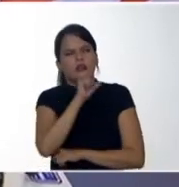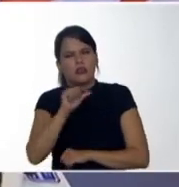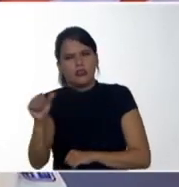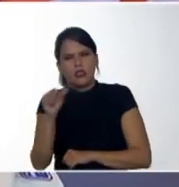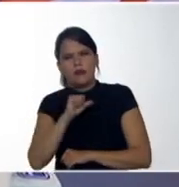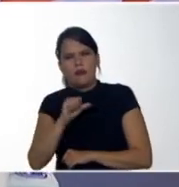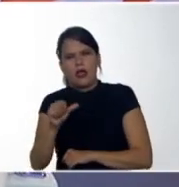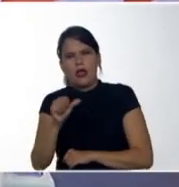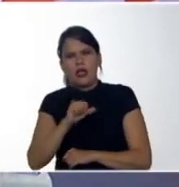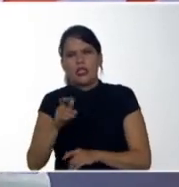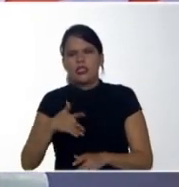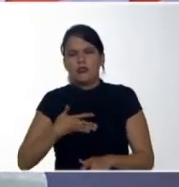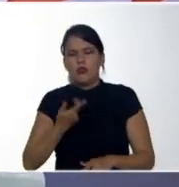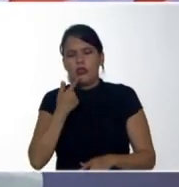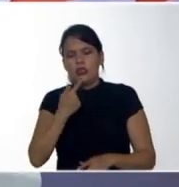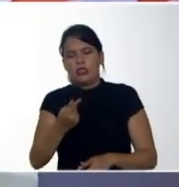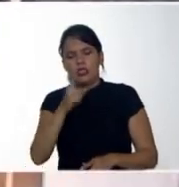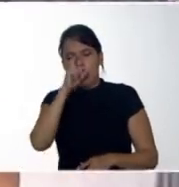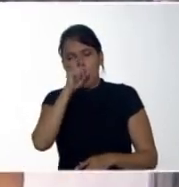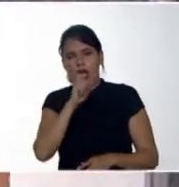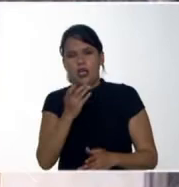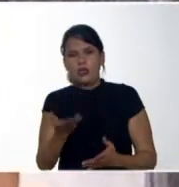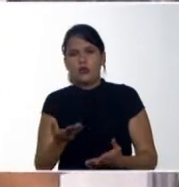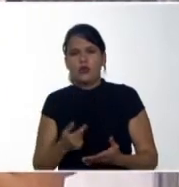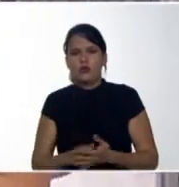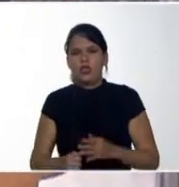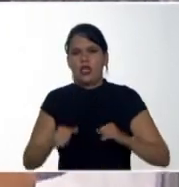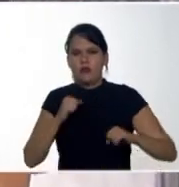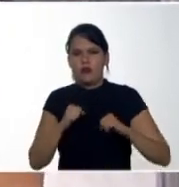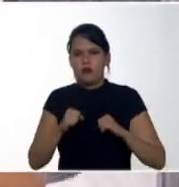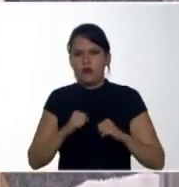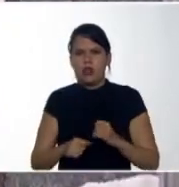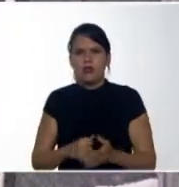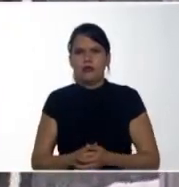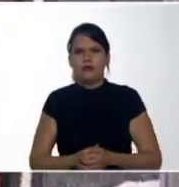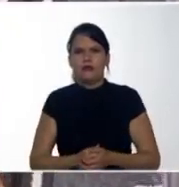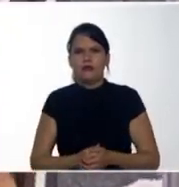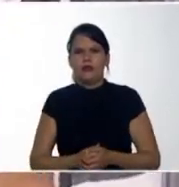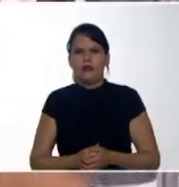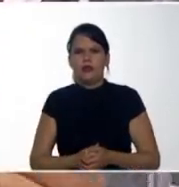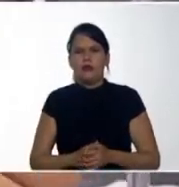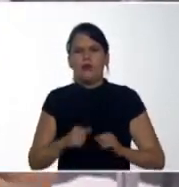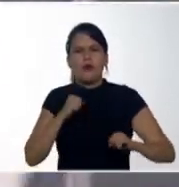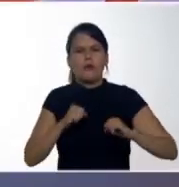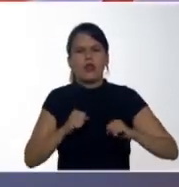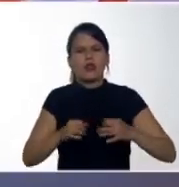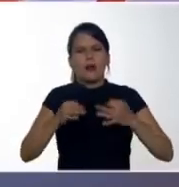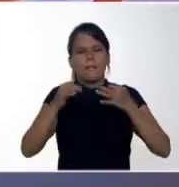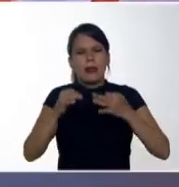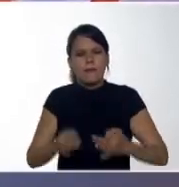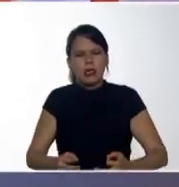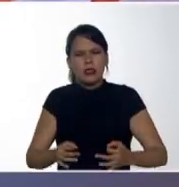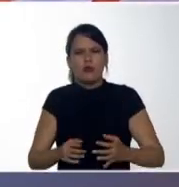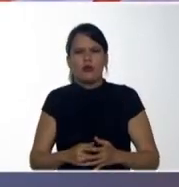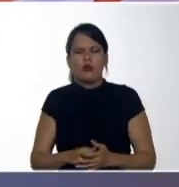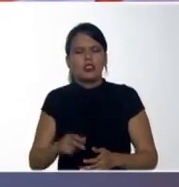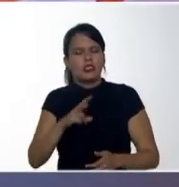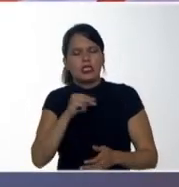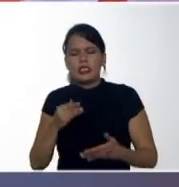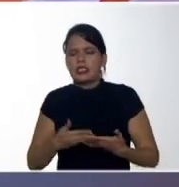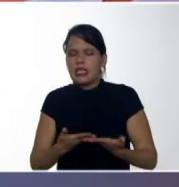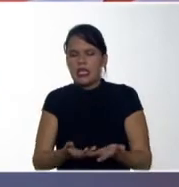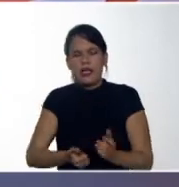hasta se puede decir años en movimiento sin que se le aplique ninguna energía